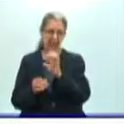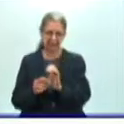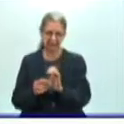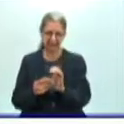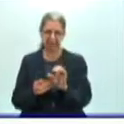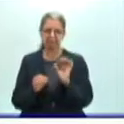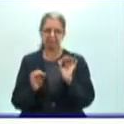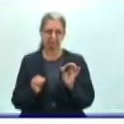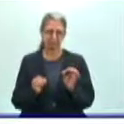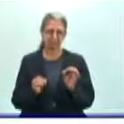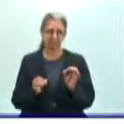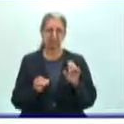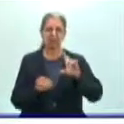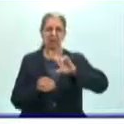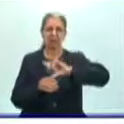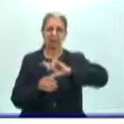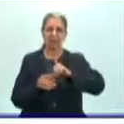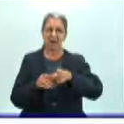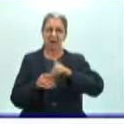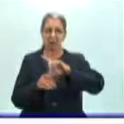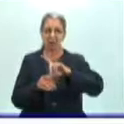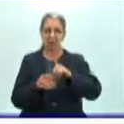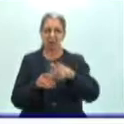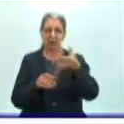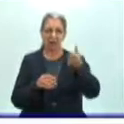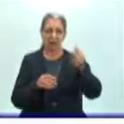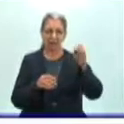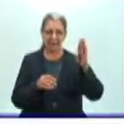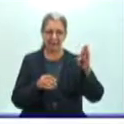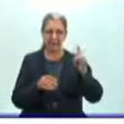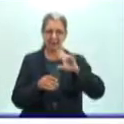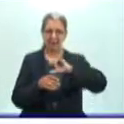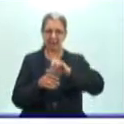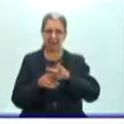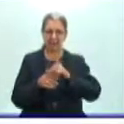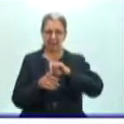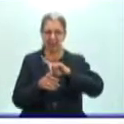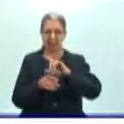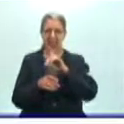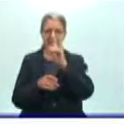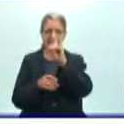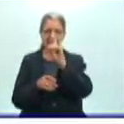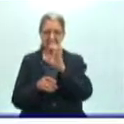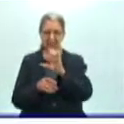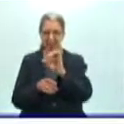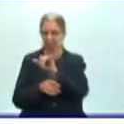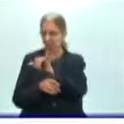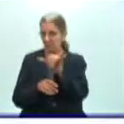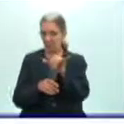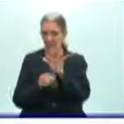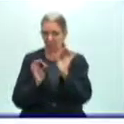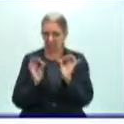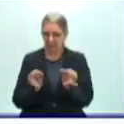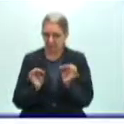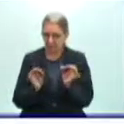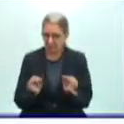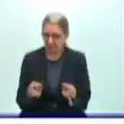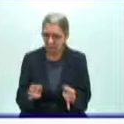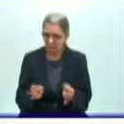el arco AB es también igual al arco DC. Pero ¿qué nos están